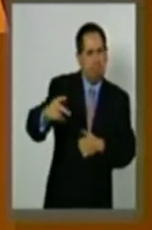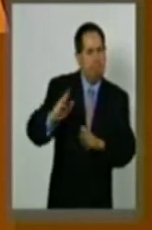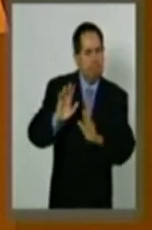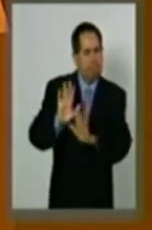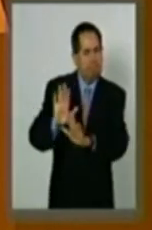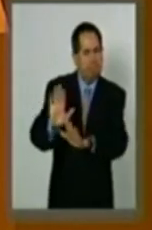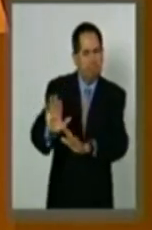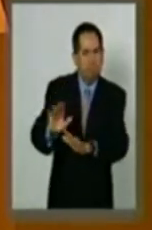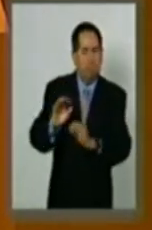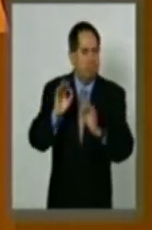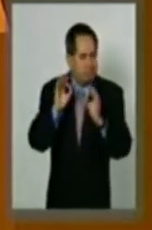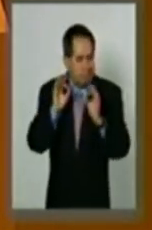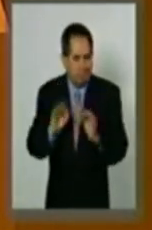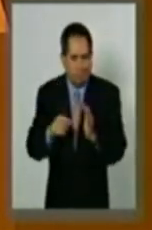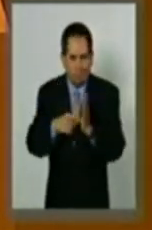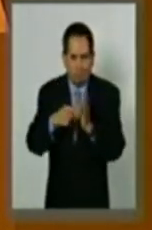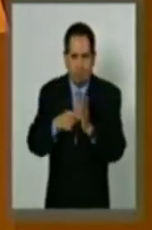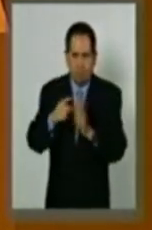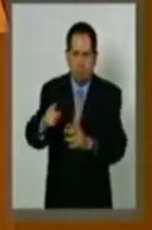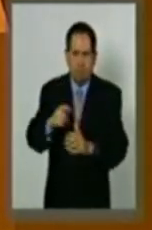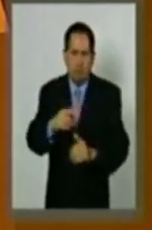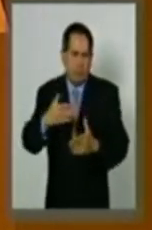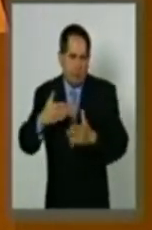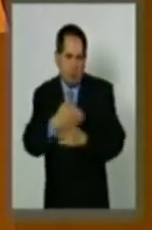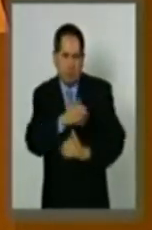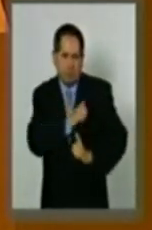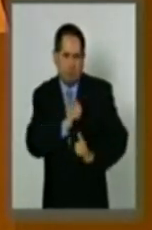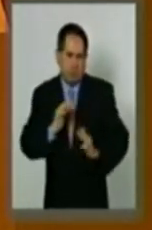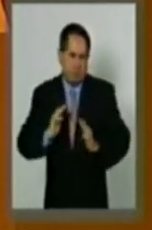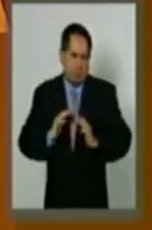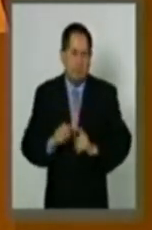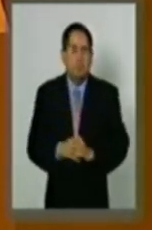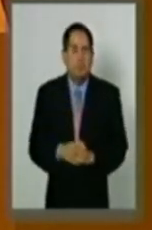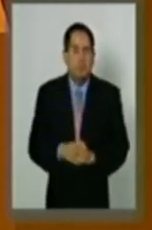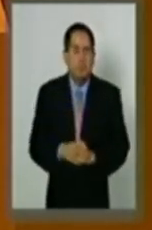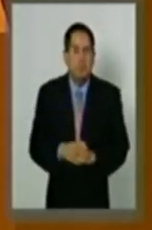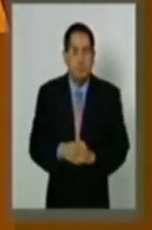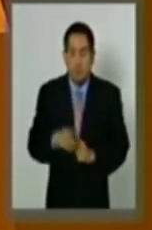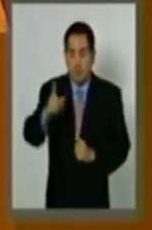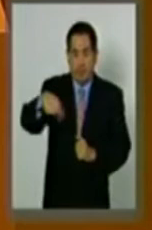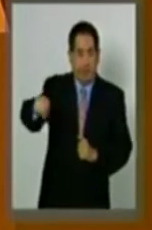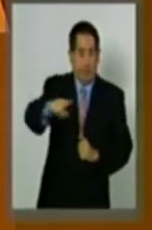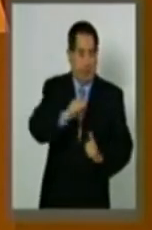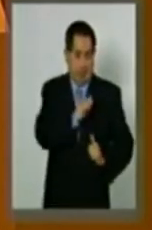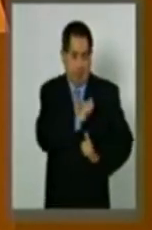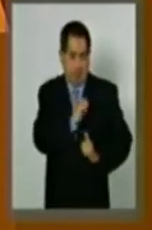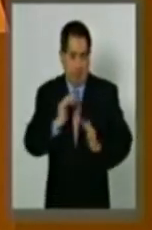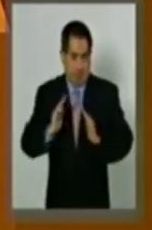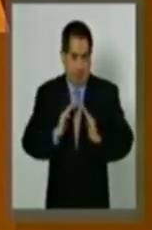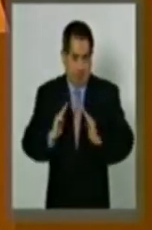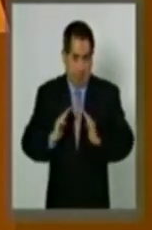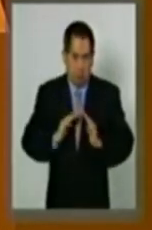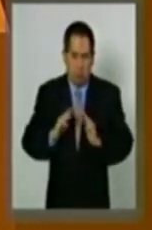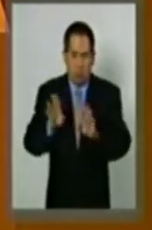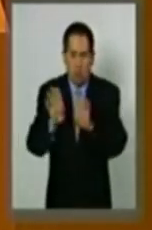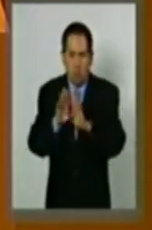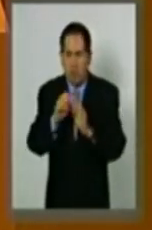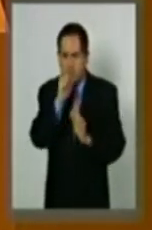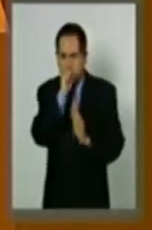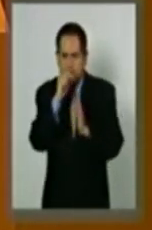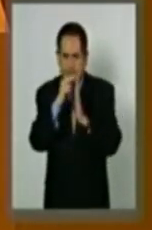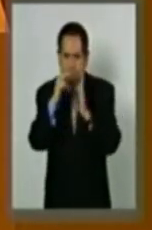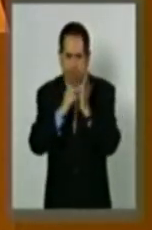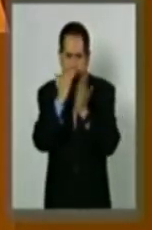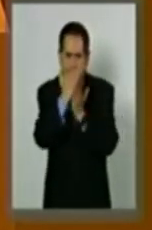uso legítimo de la fuerza. Las actuaciones de las Fuerzas Armadas se encuentran